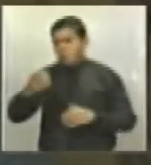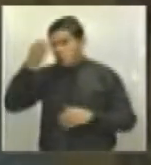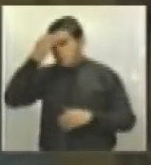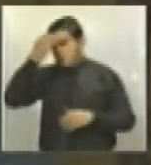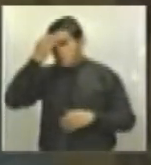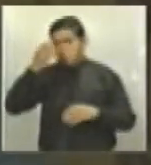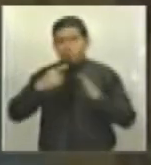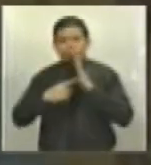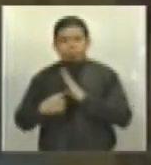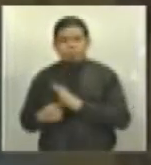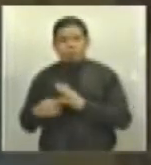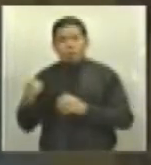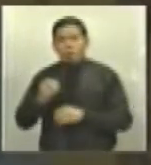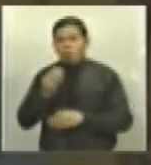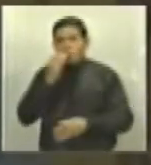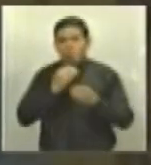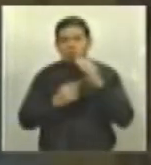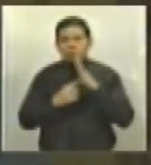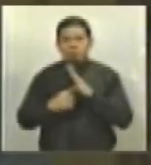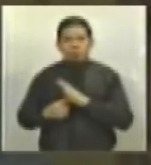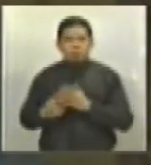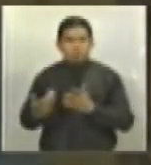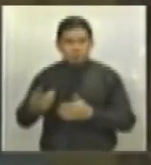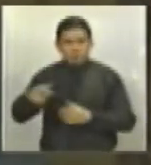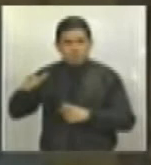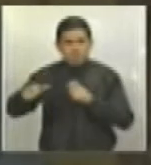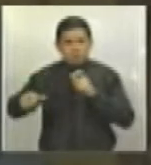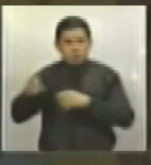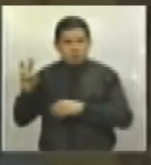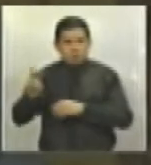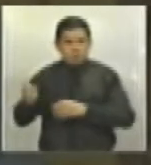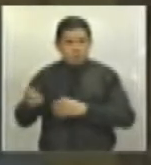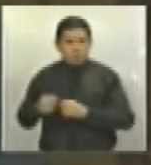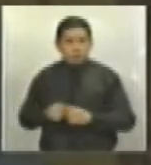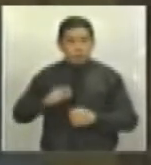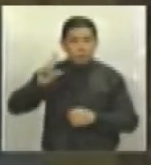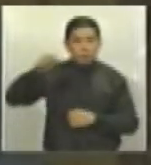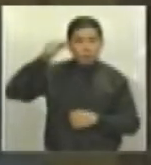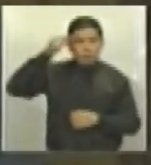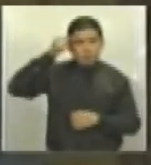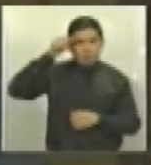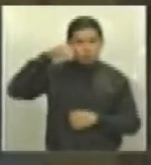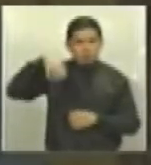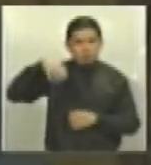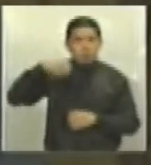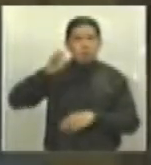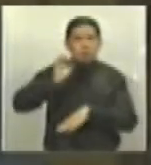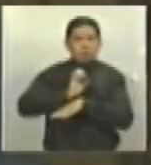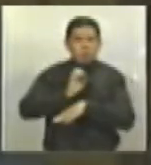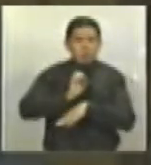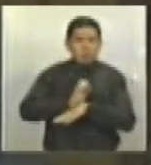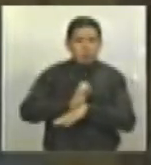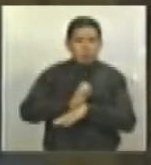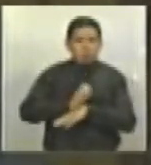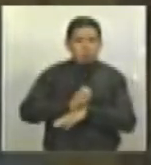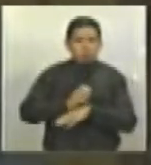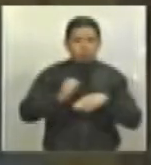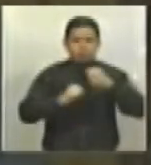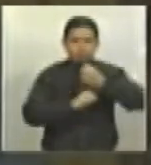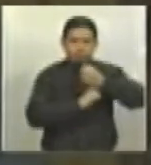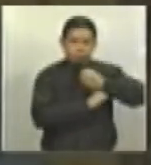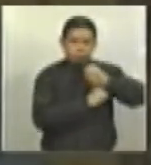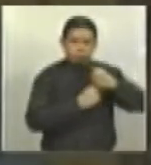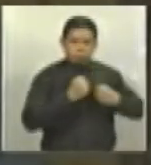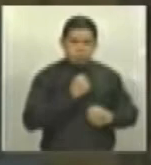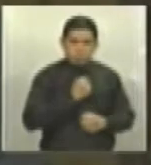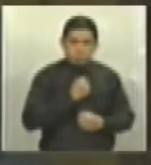y a la alimentación de su pueblo. El gobierno del Ecuador mantiene una posición de principios, suya propia,